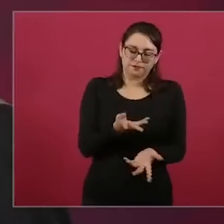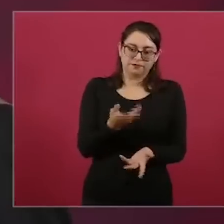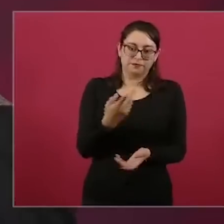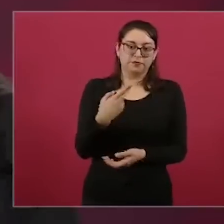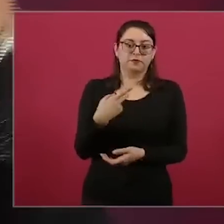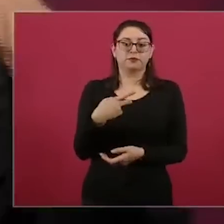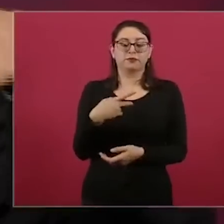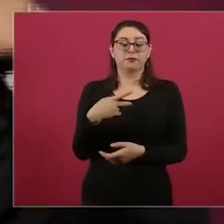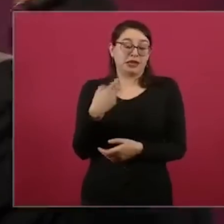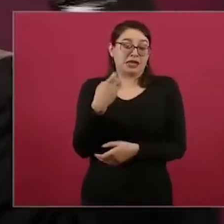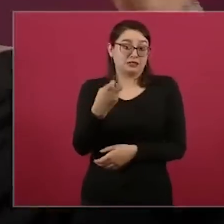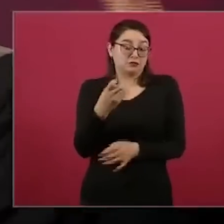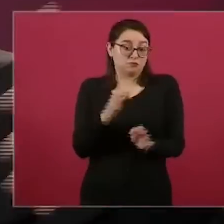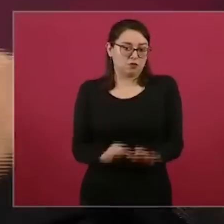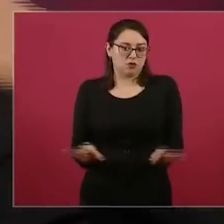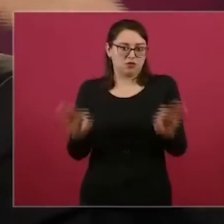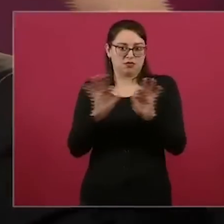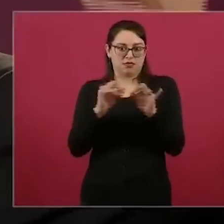porque